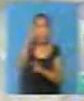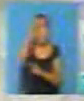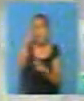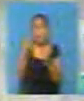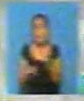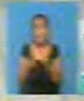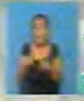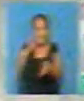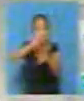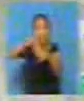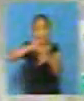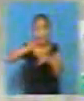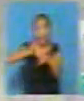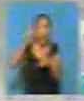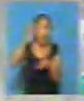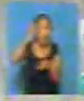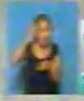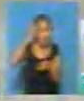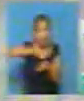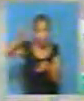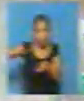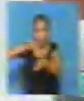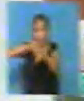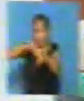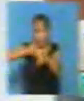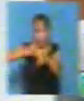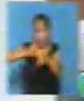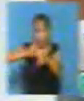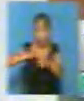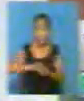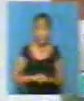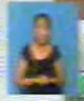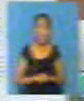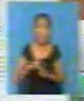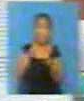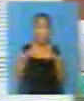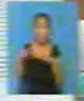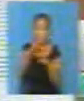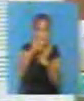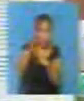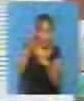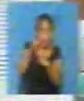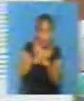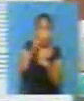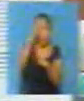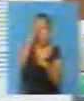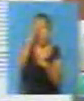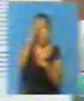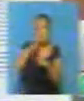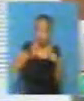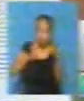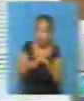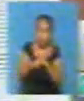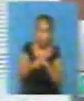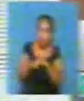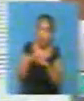están lesionados alrededor de 30 personas lesionadas de todo este contexto un policía recibió heridas de arma